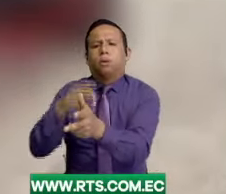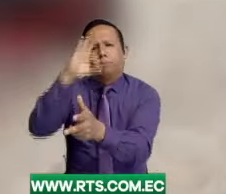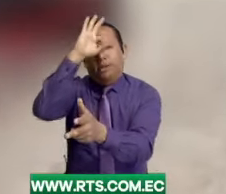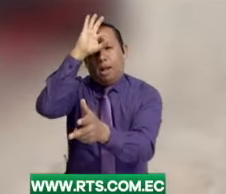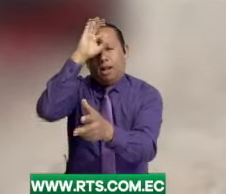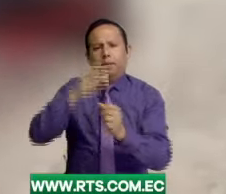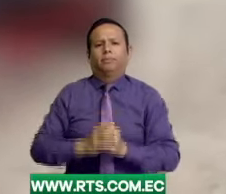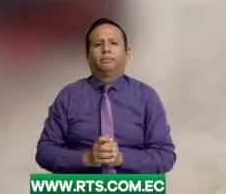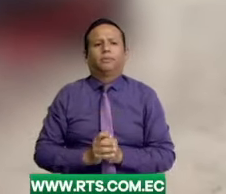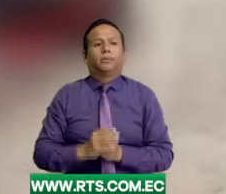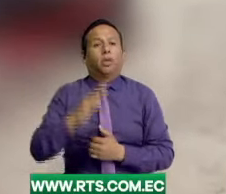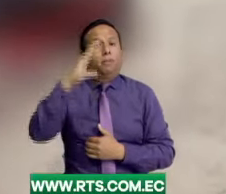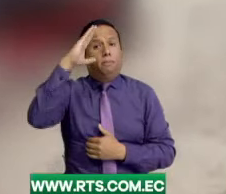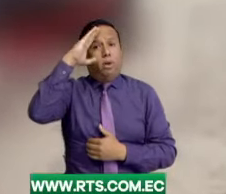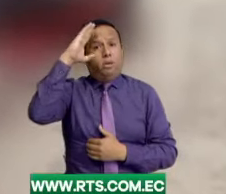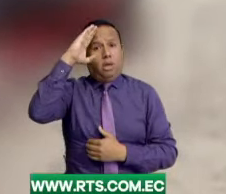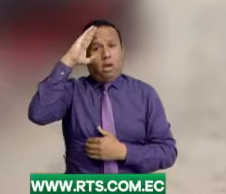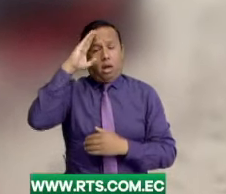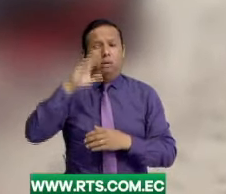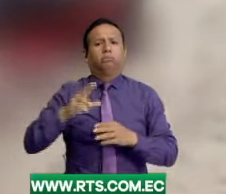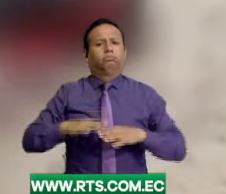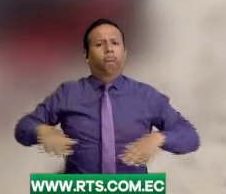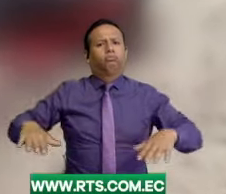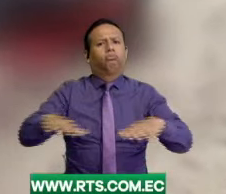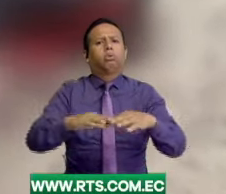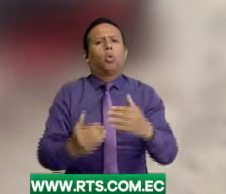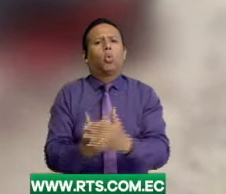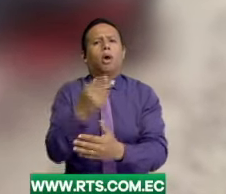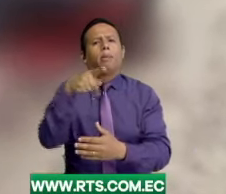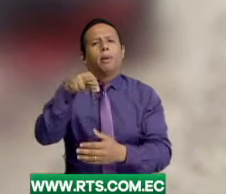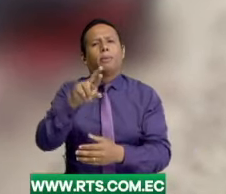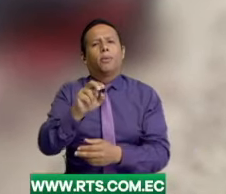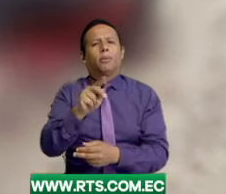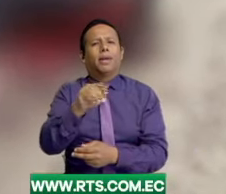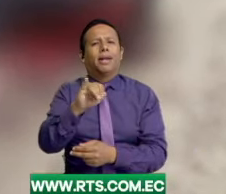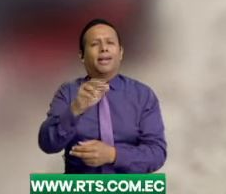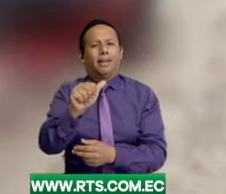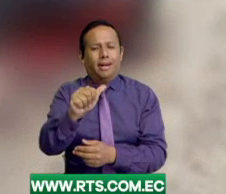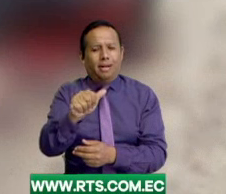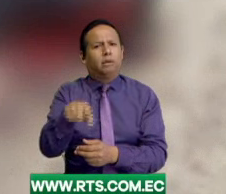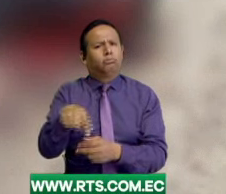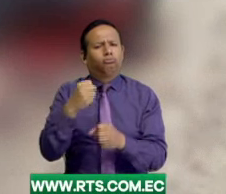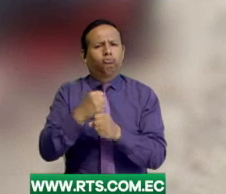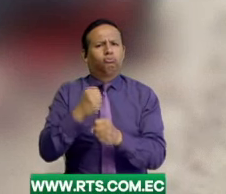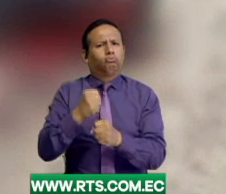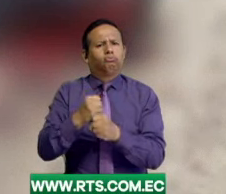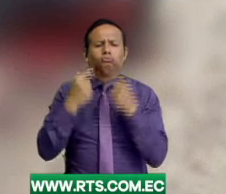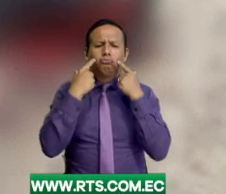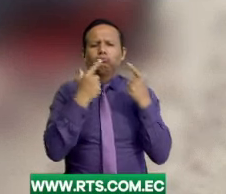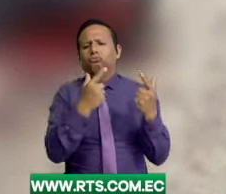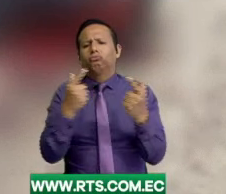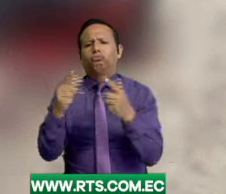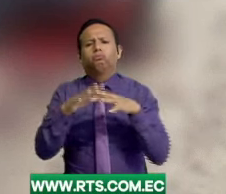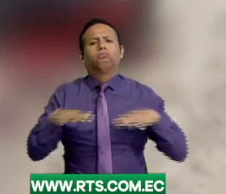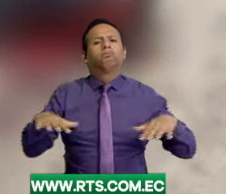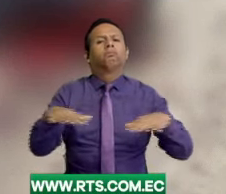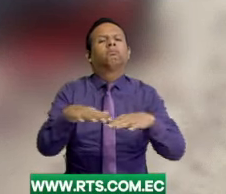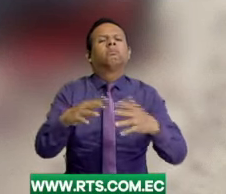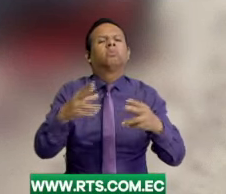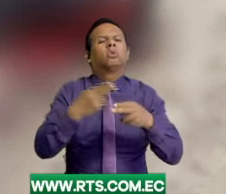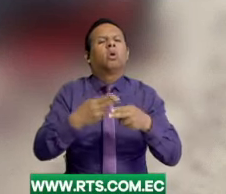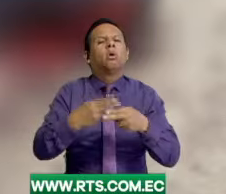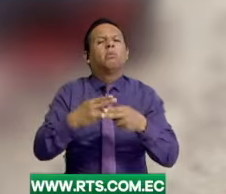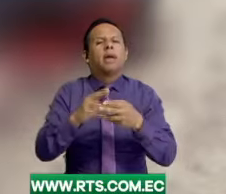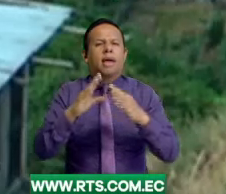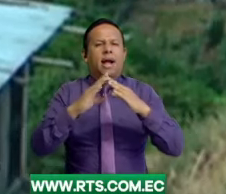Uniformados del Servicio Urbano del Distrito Nueva Prosperina ejecutaban su trabajo habitual en la zona conocida como Casa de